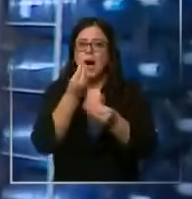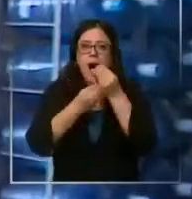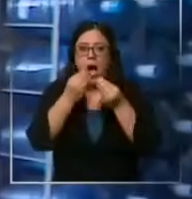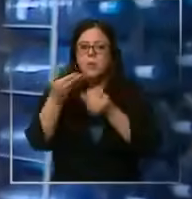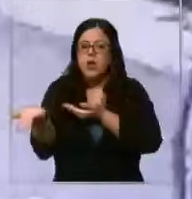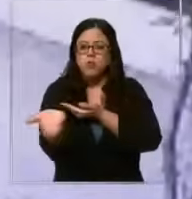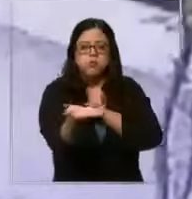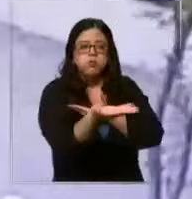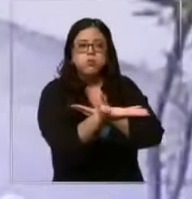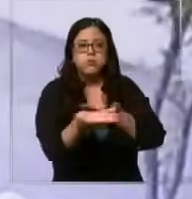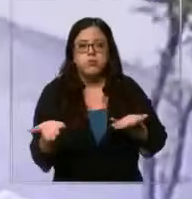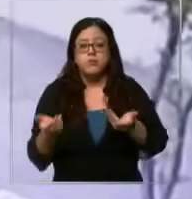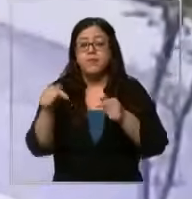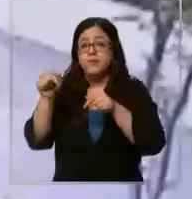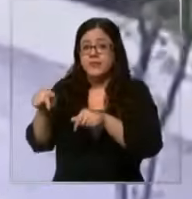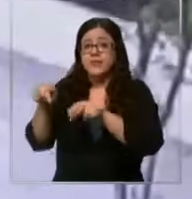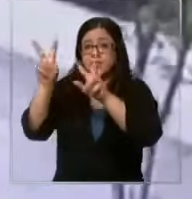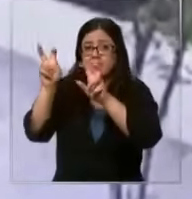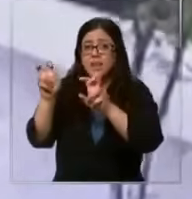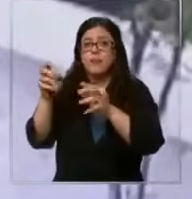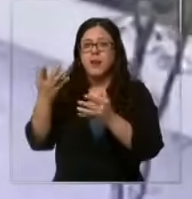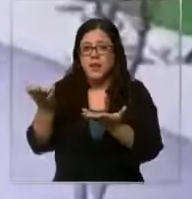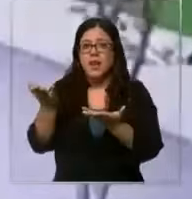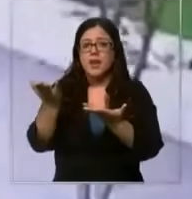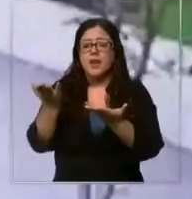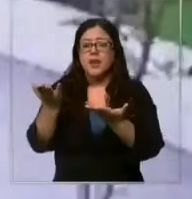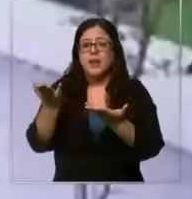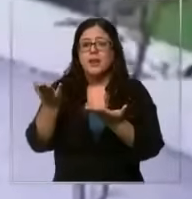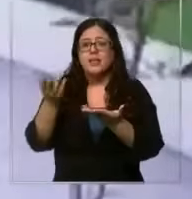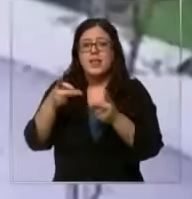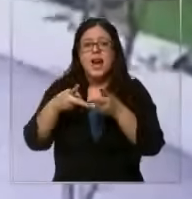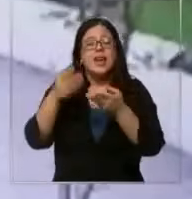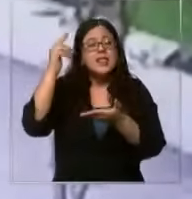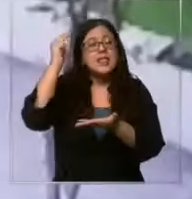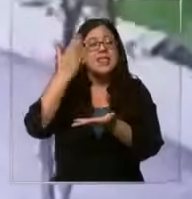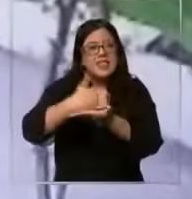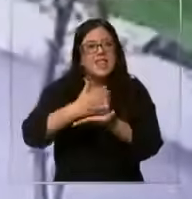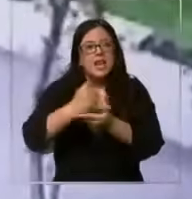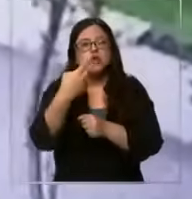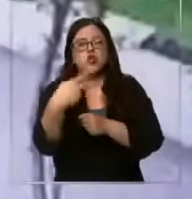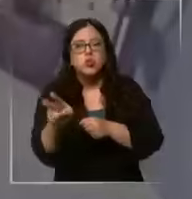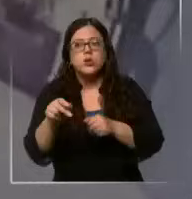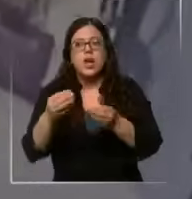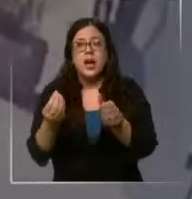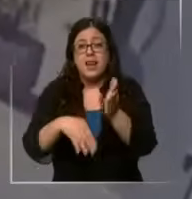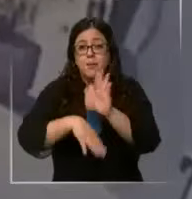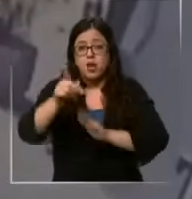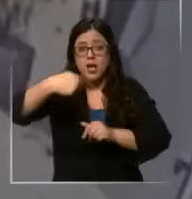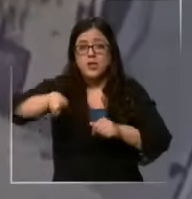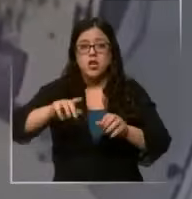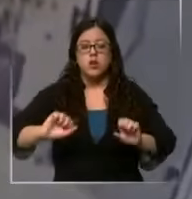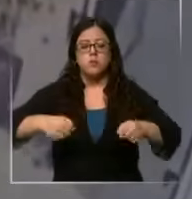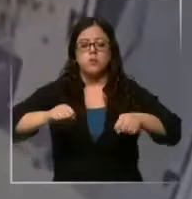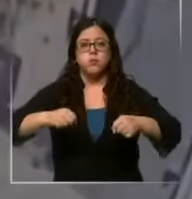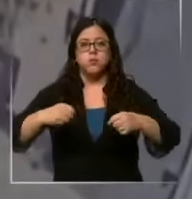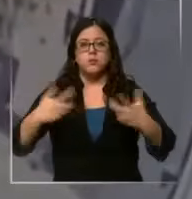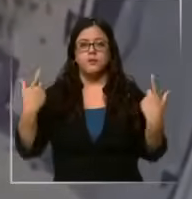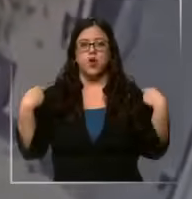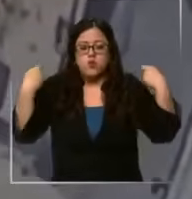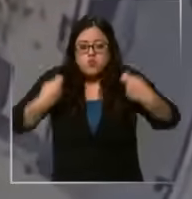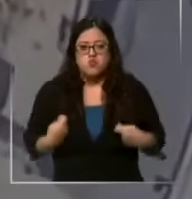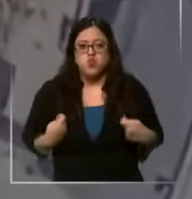que lo usan como fachada. Esa es una de las técnicas. Muchos de ellos circulan en motocicletas que llevan mochilas en su parte